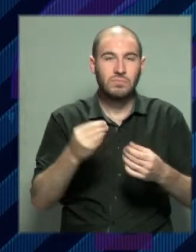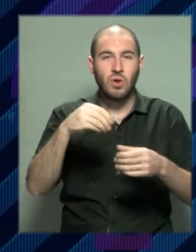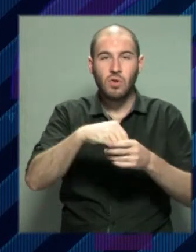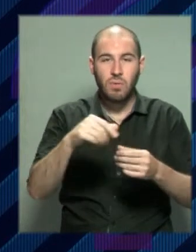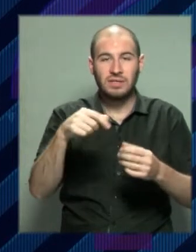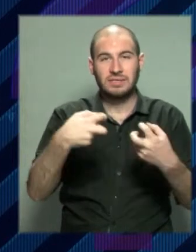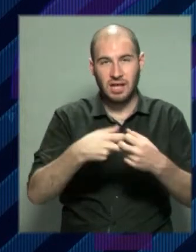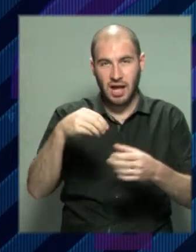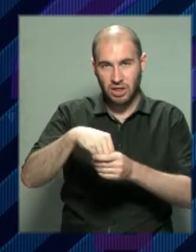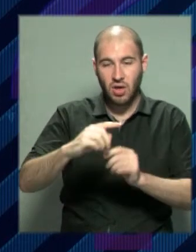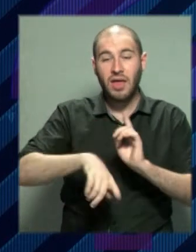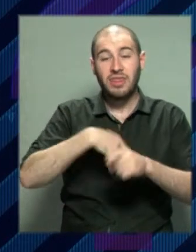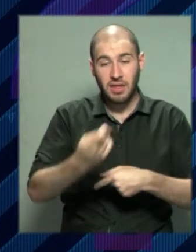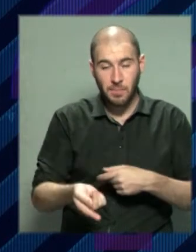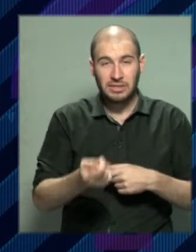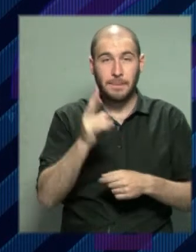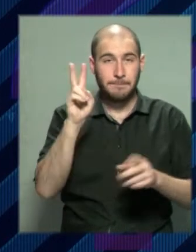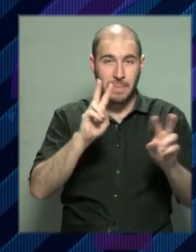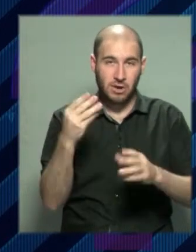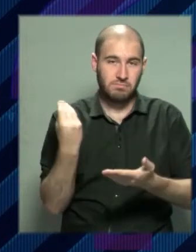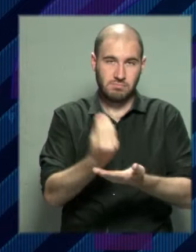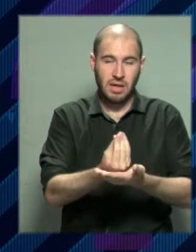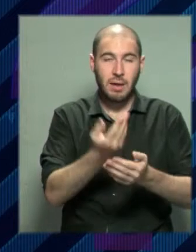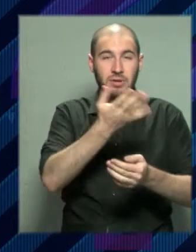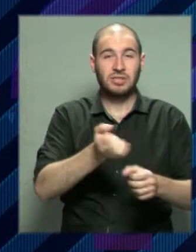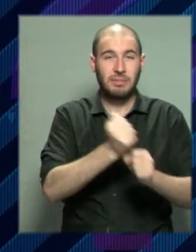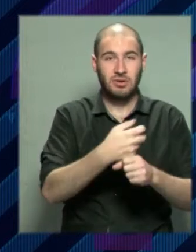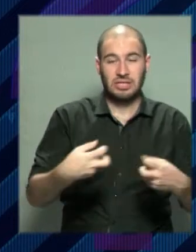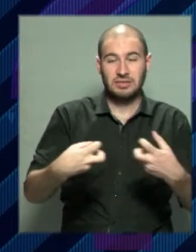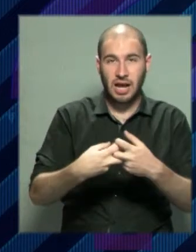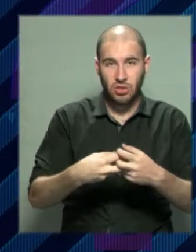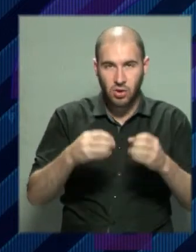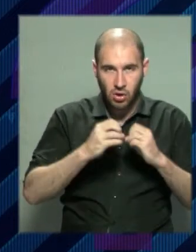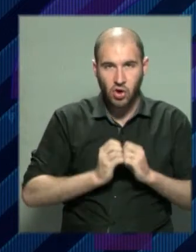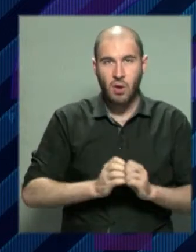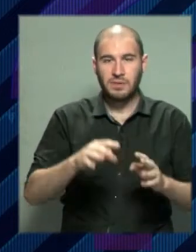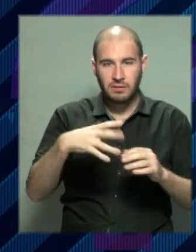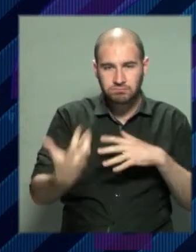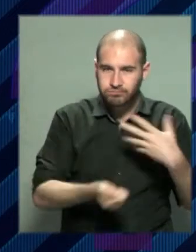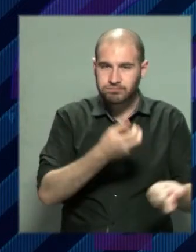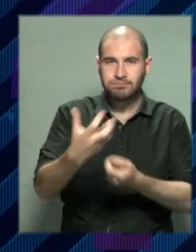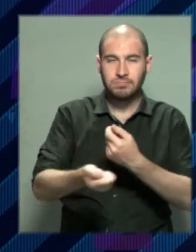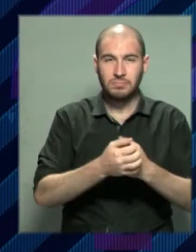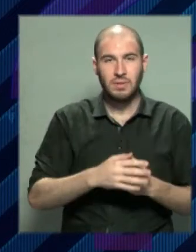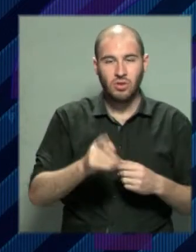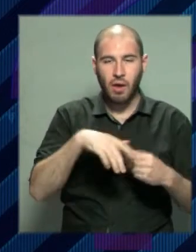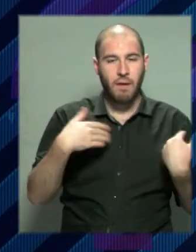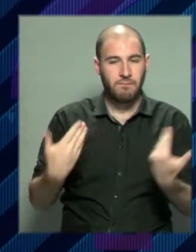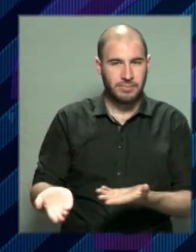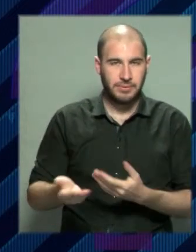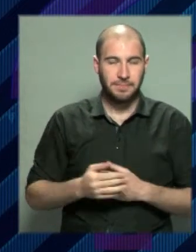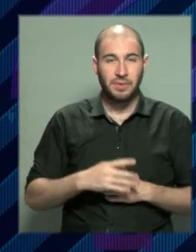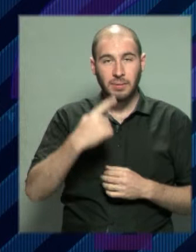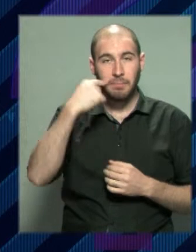espectro sindical y luego, con la llegada de Perón, los trabajadores y los gremios comenzaron a ganar y recibir beneficios.